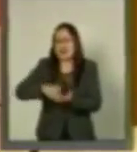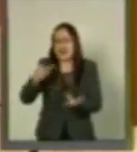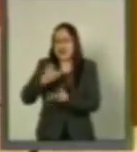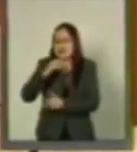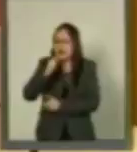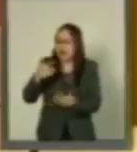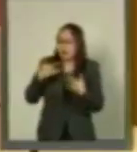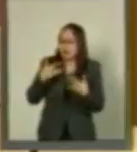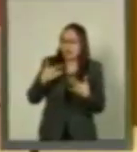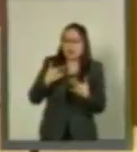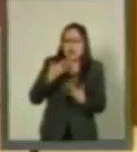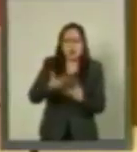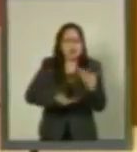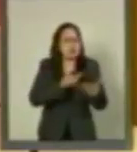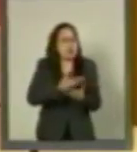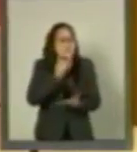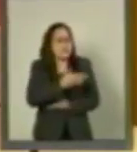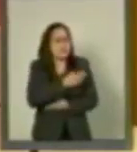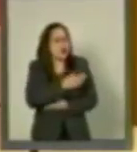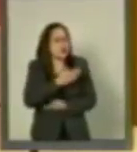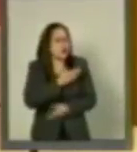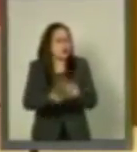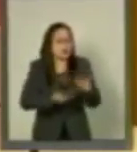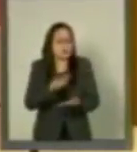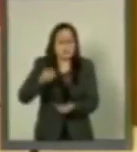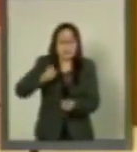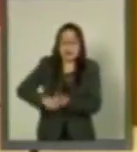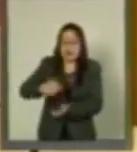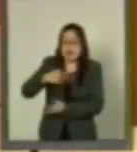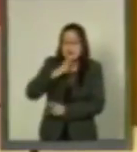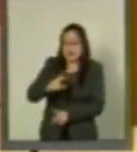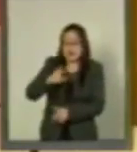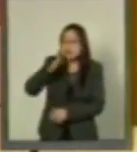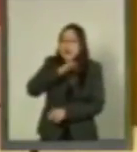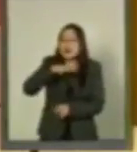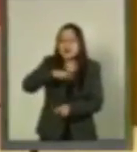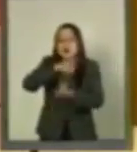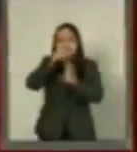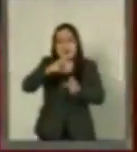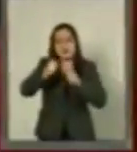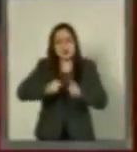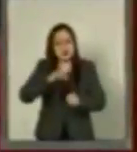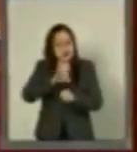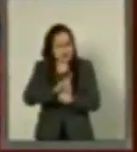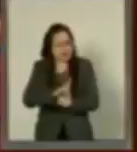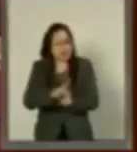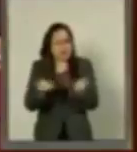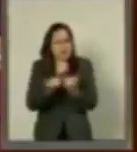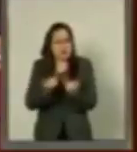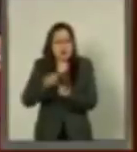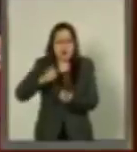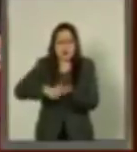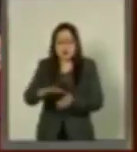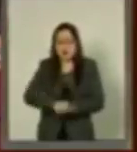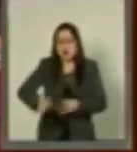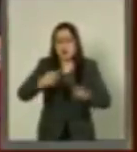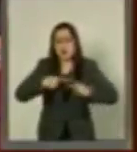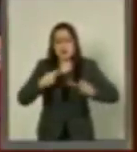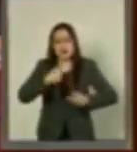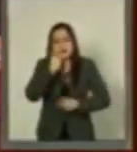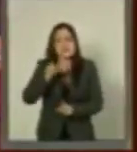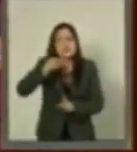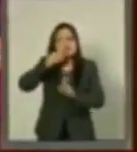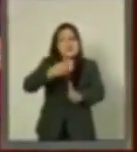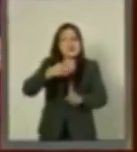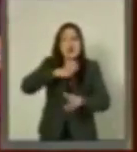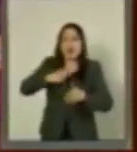inacción y complacencia. Resultados magros en materia de seguridad. Y una sociedad que justificadamente